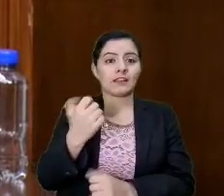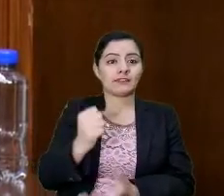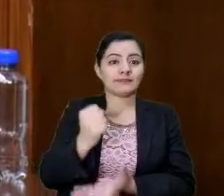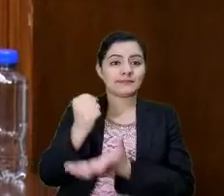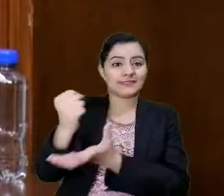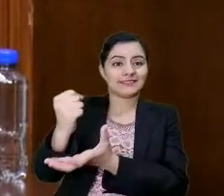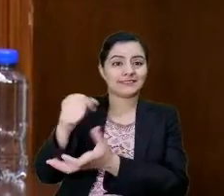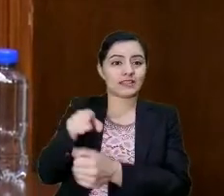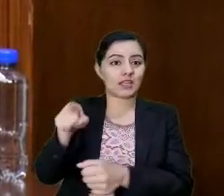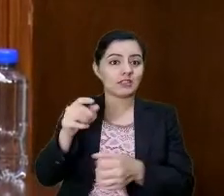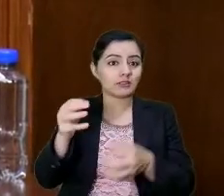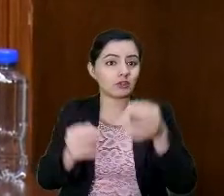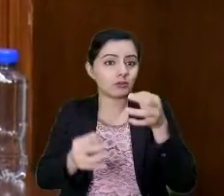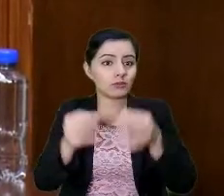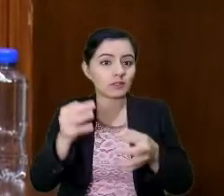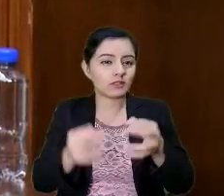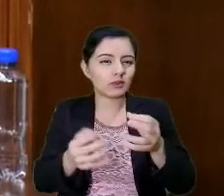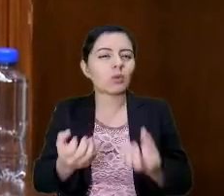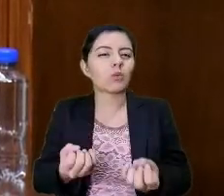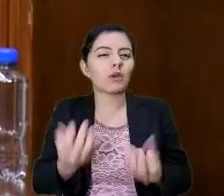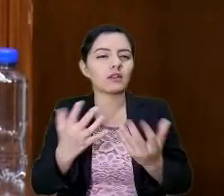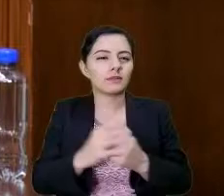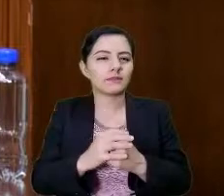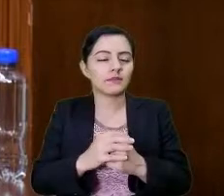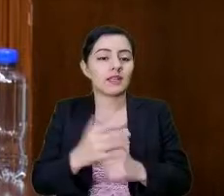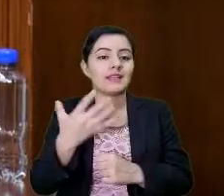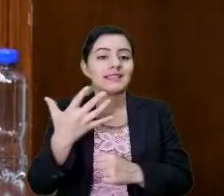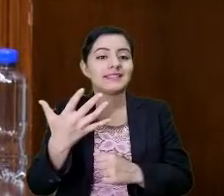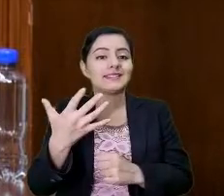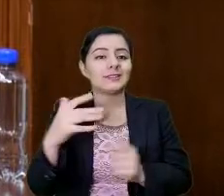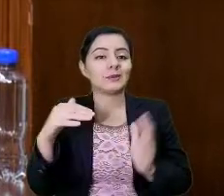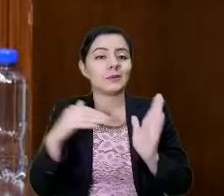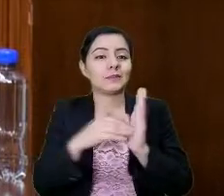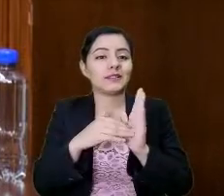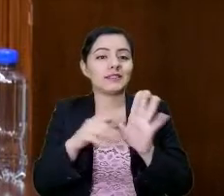Judicial asciende a un monto de